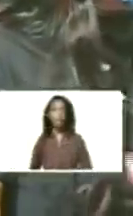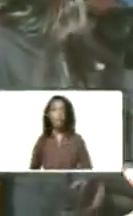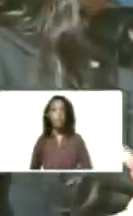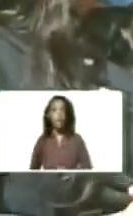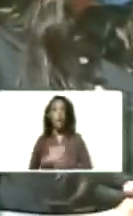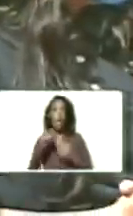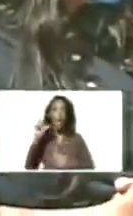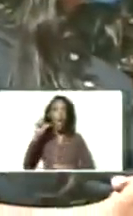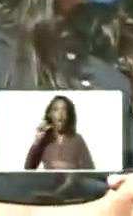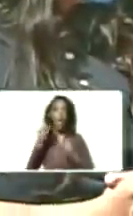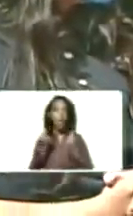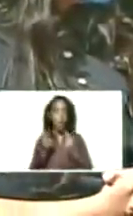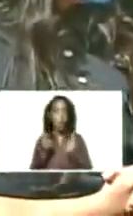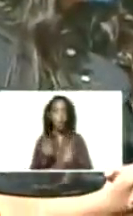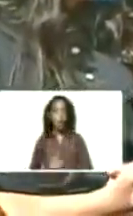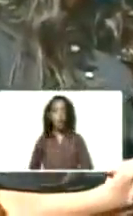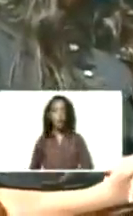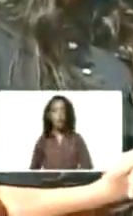económica.